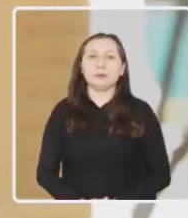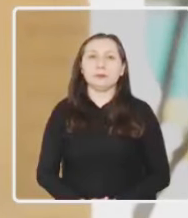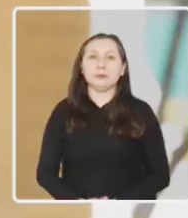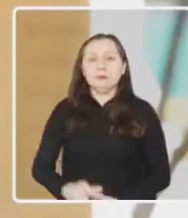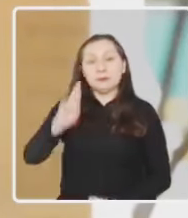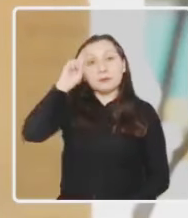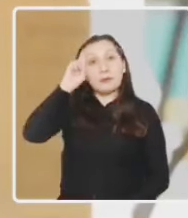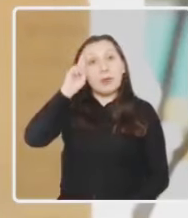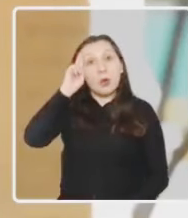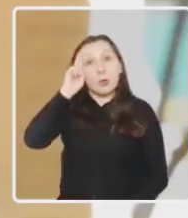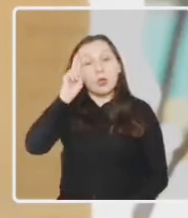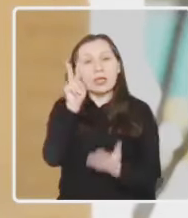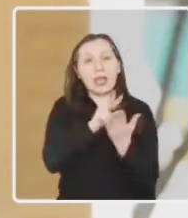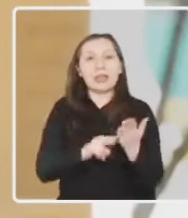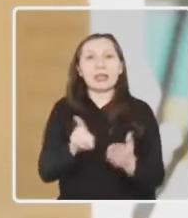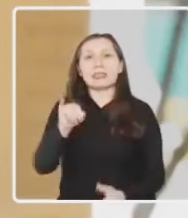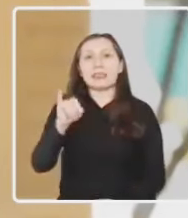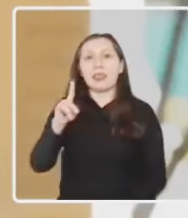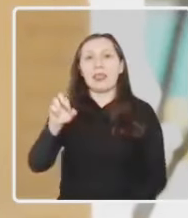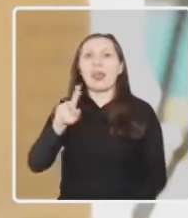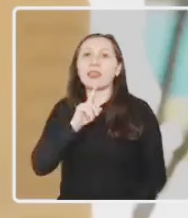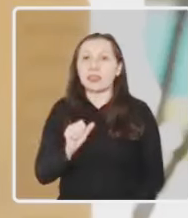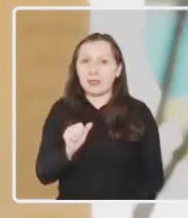me acuerdo que nos hicieron leer Siddhartha